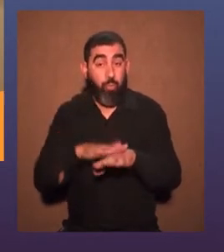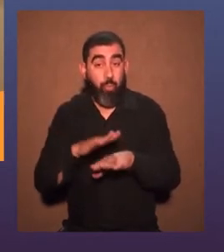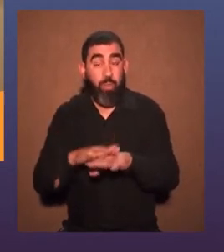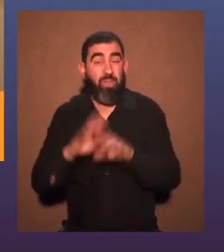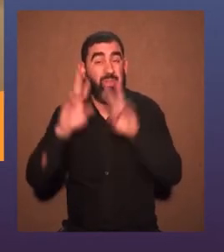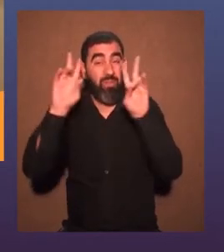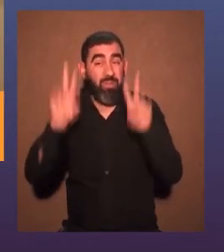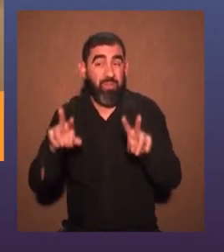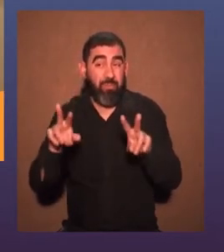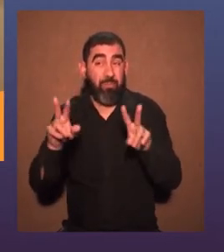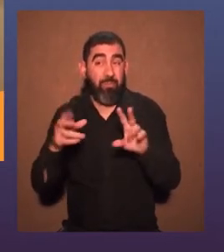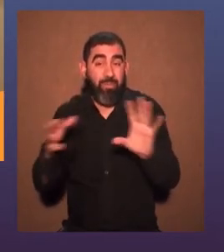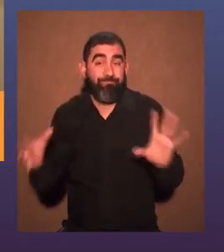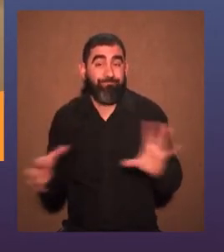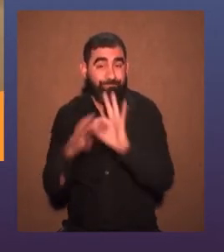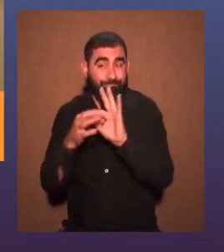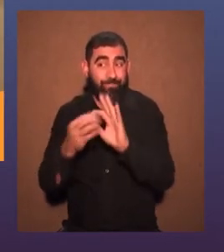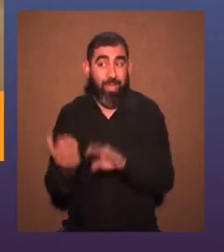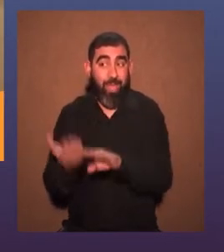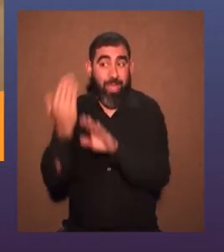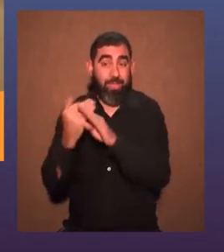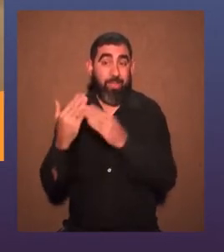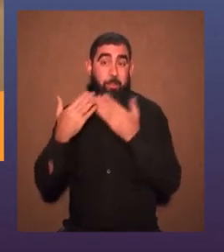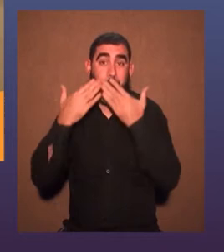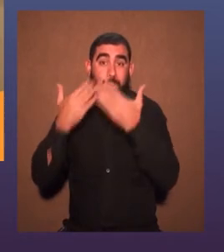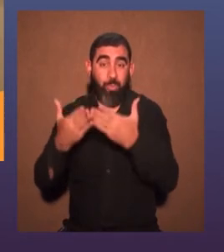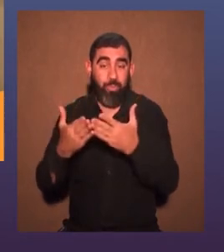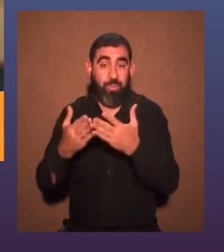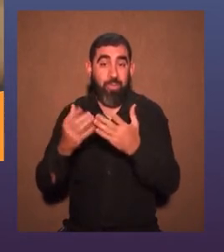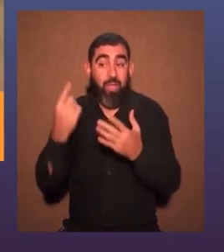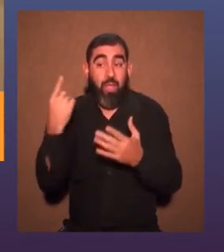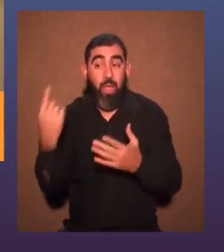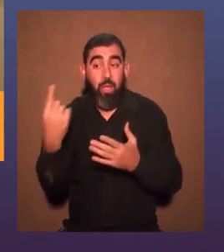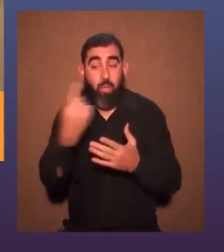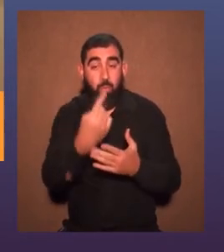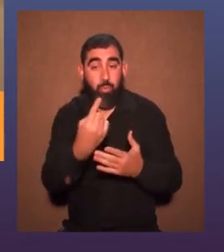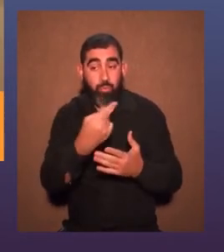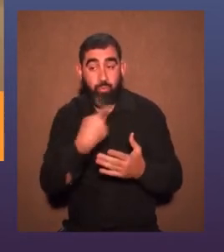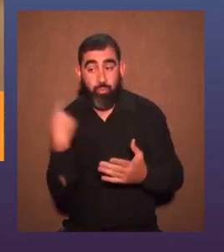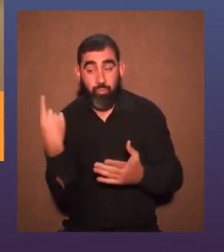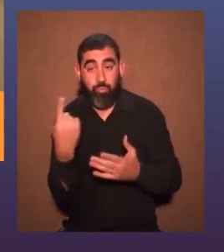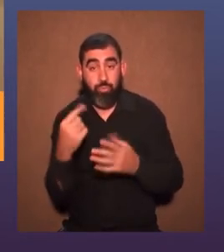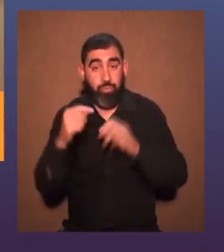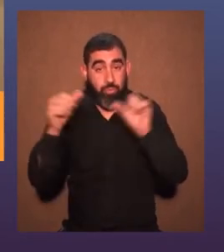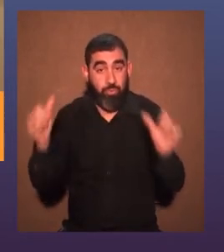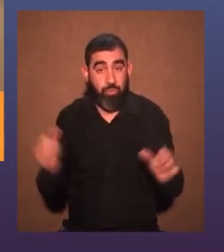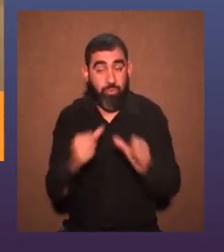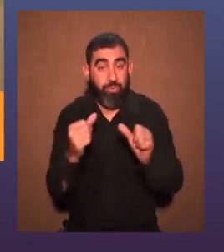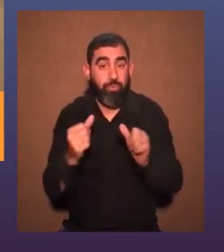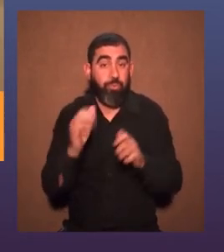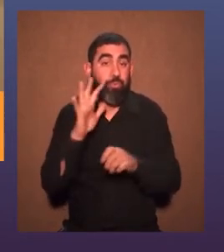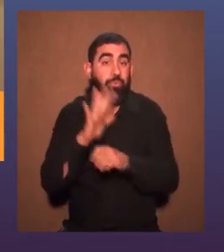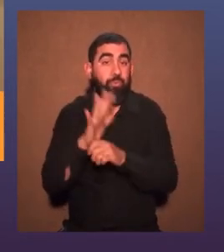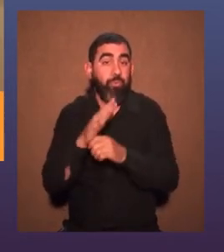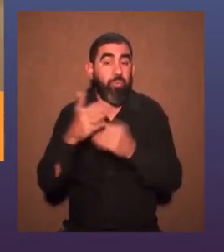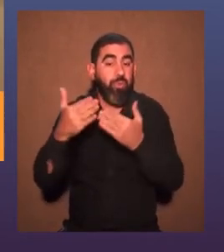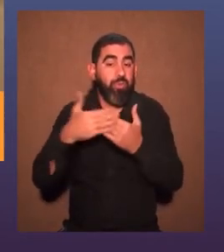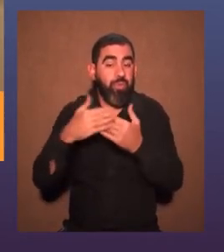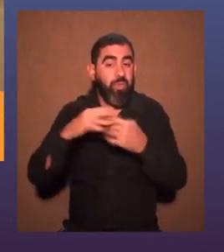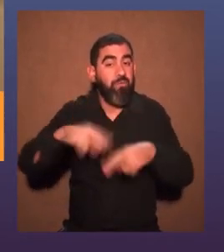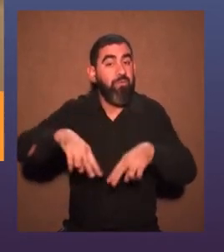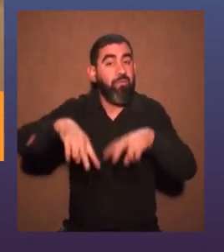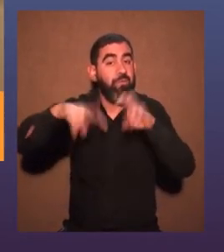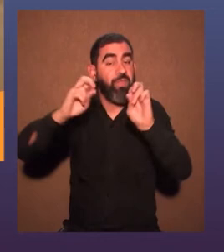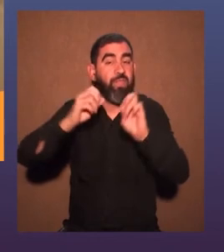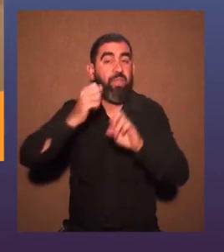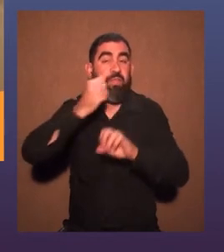también relacionado con la pregunta anterior, nosotros cada uno de nuestro lado hicimos como nuestro acercamiento hacia la historia, La Tregua,